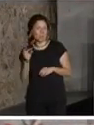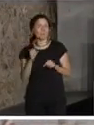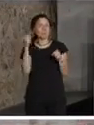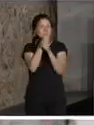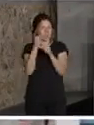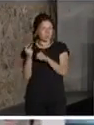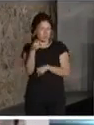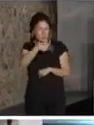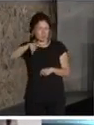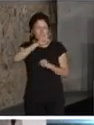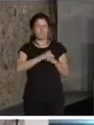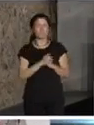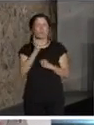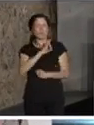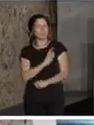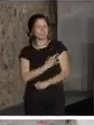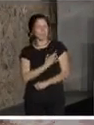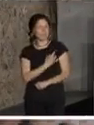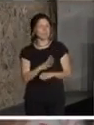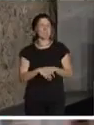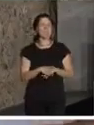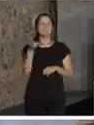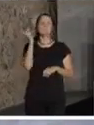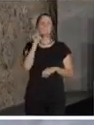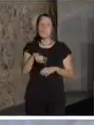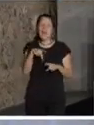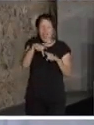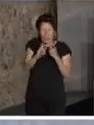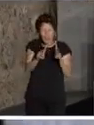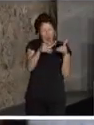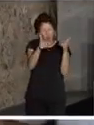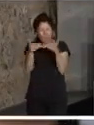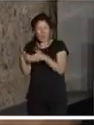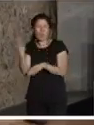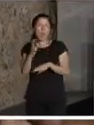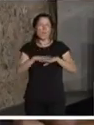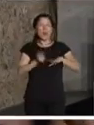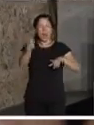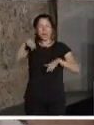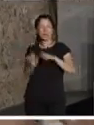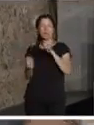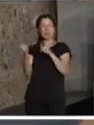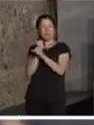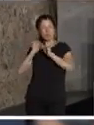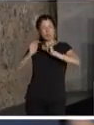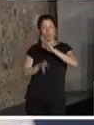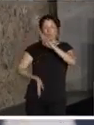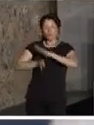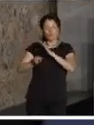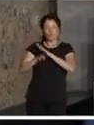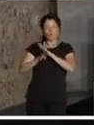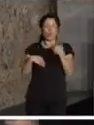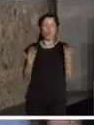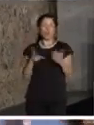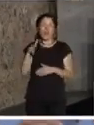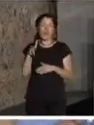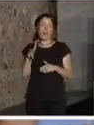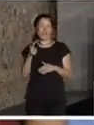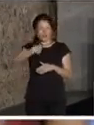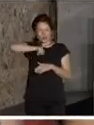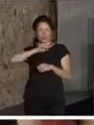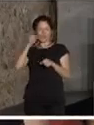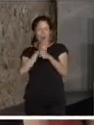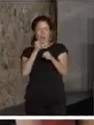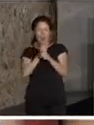y trabajadoras ya los sindicatos Hay que darles herramientas para que continúen defendiendo nuestros derechos por eso el